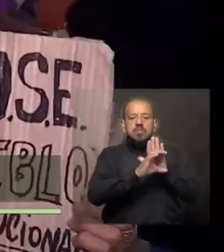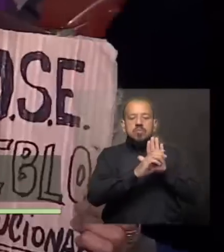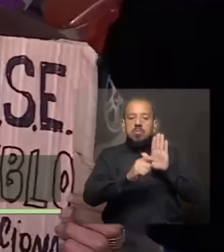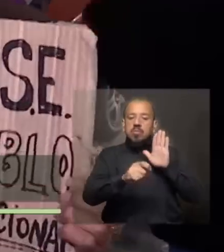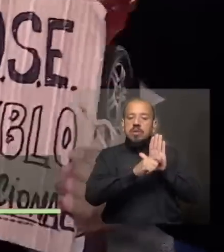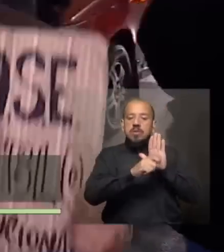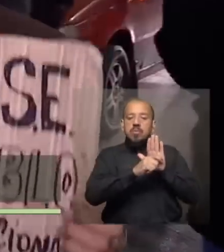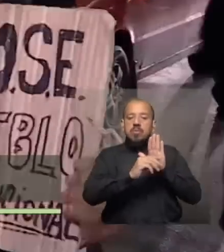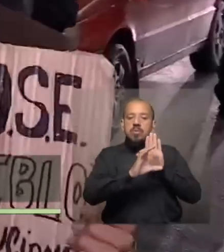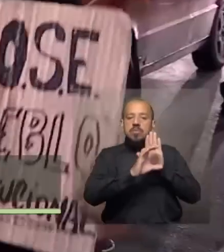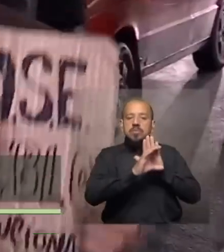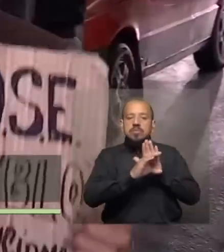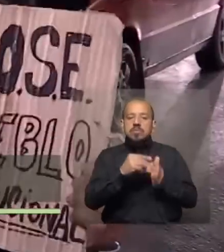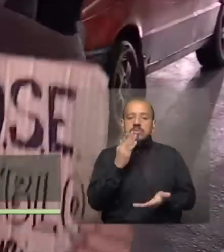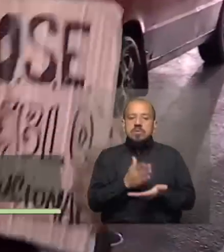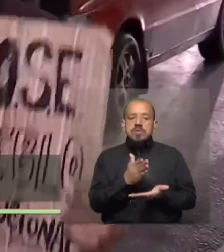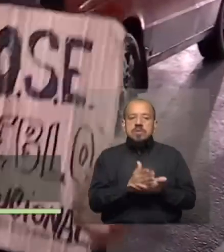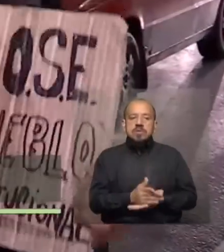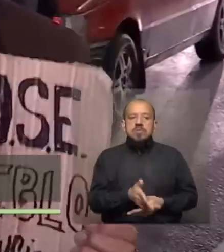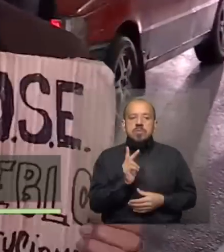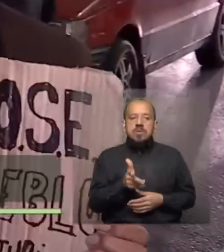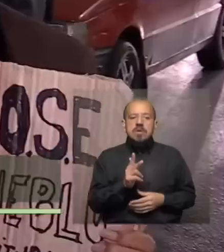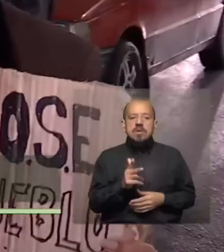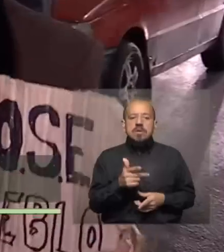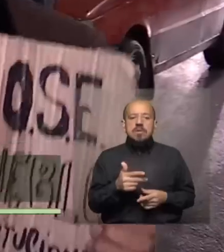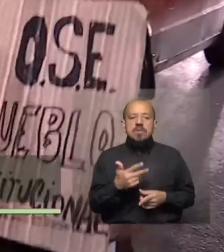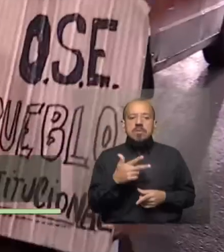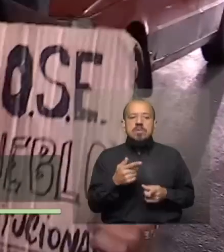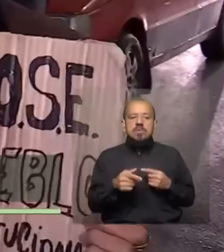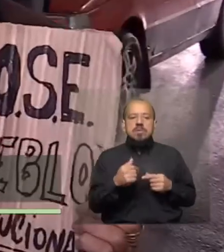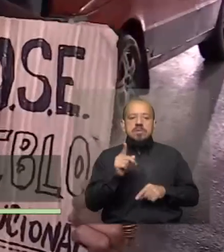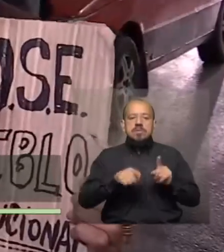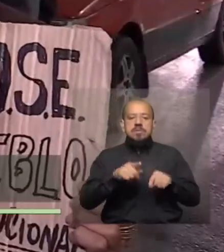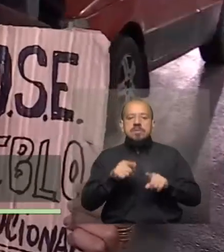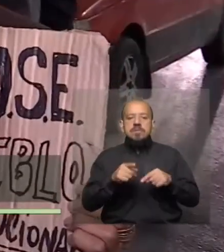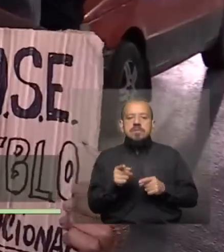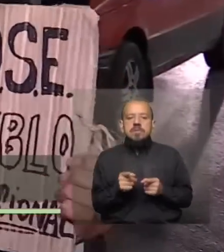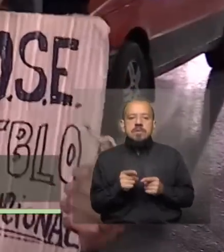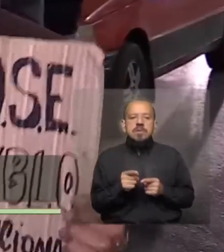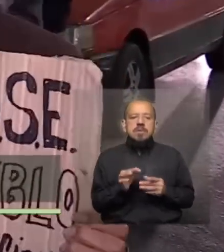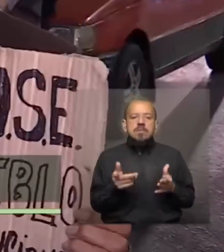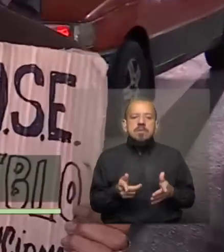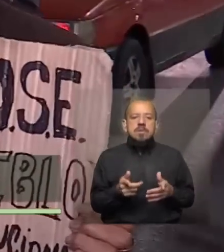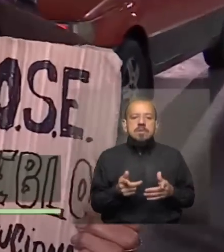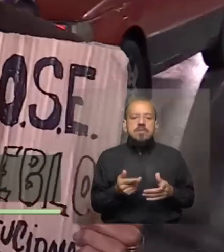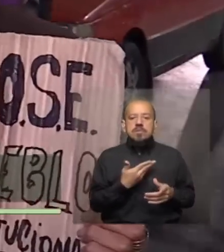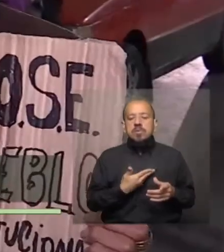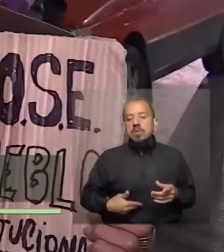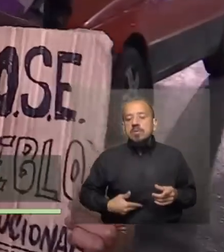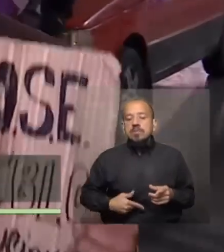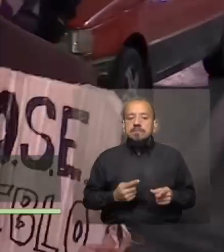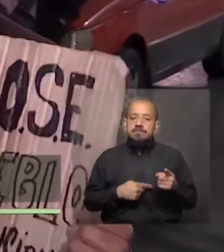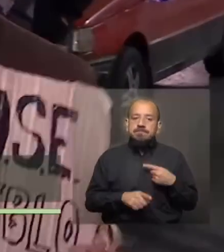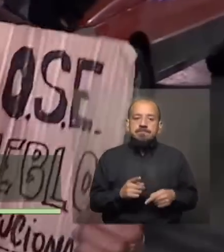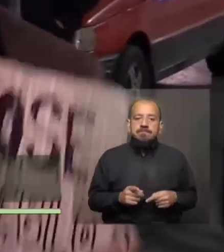la República como un derecho humano para la gestión y para su gobernanza Así que